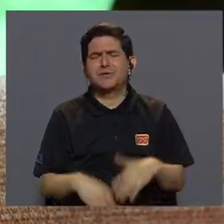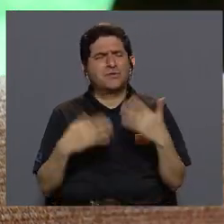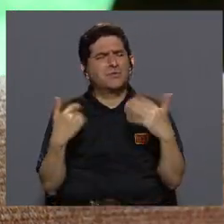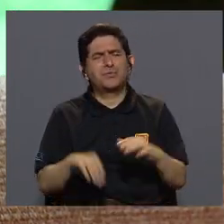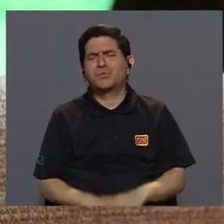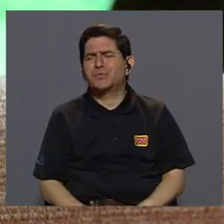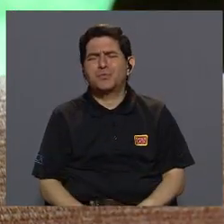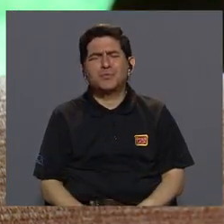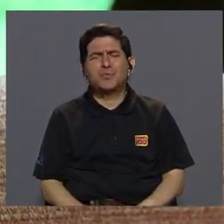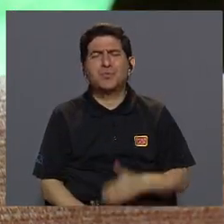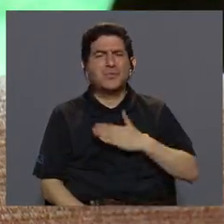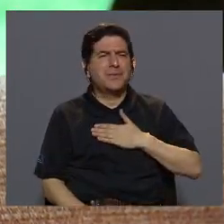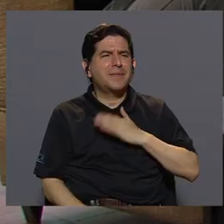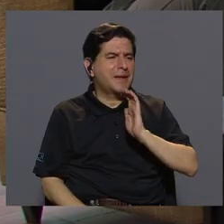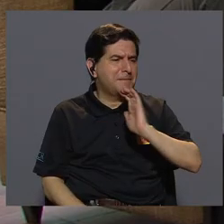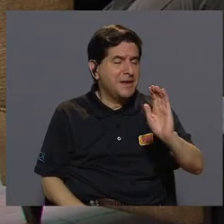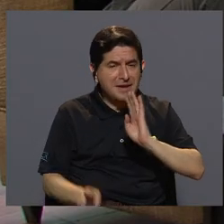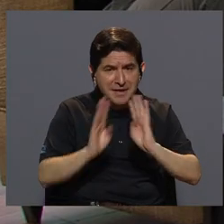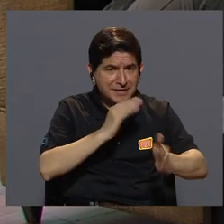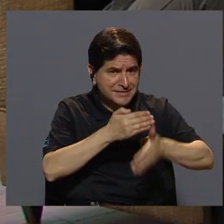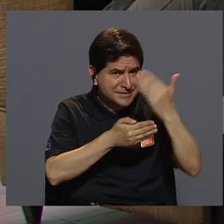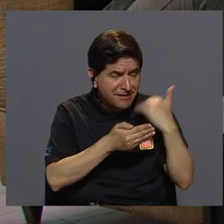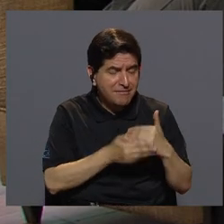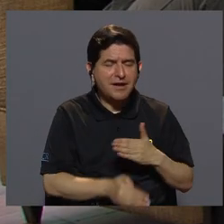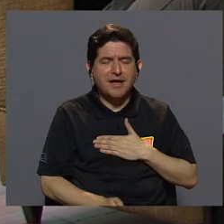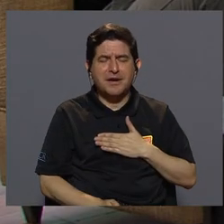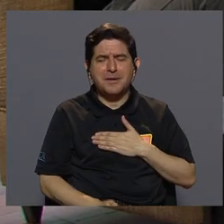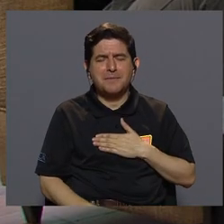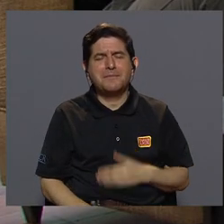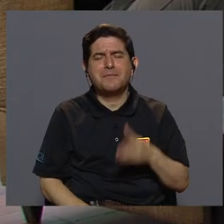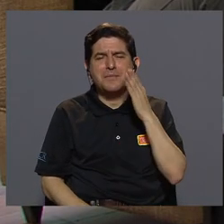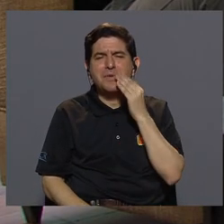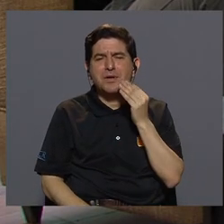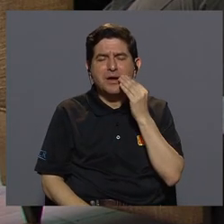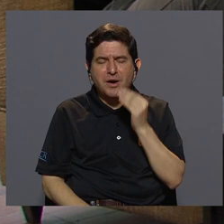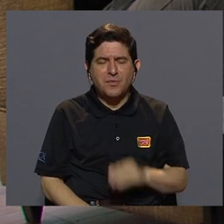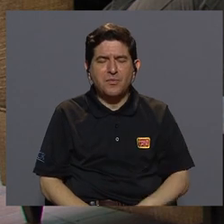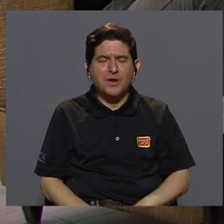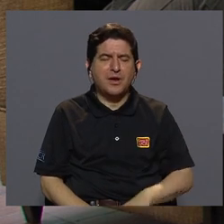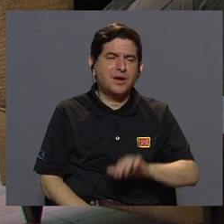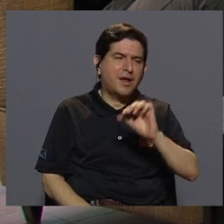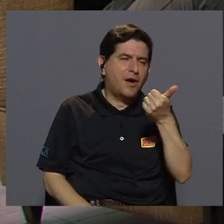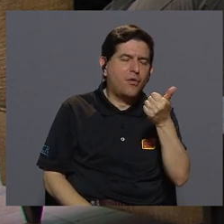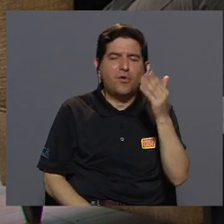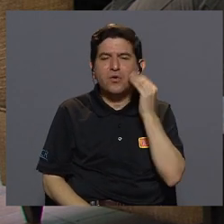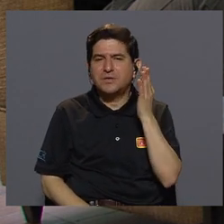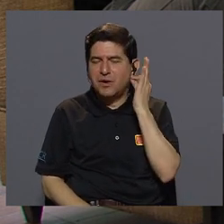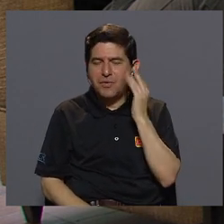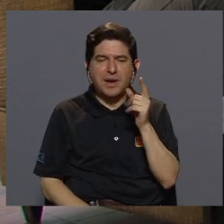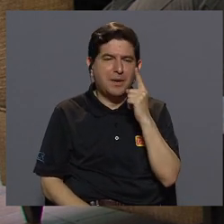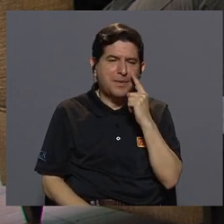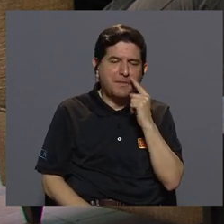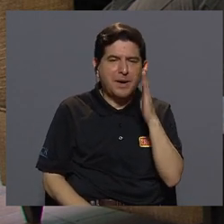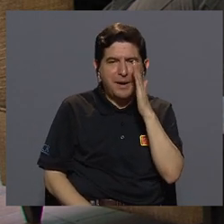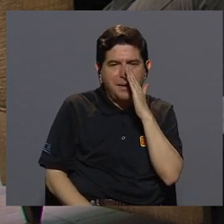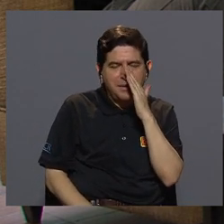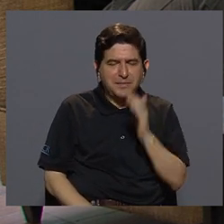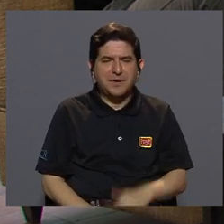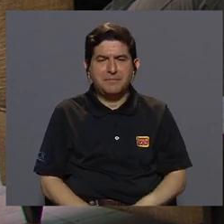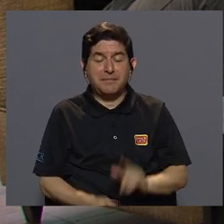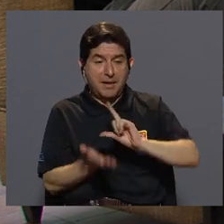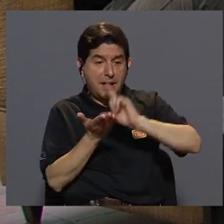que estábamos hablando de mi niñez, bueno, a mi abuelo, a mi abuela del otro lado, a papá y a mamá, que me